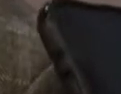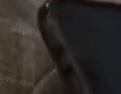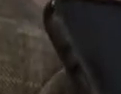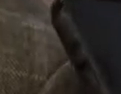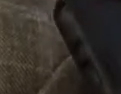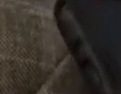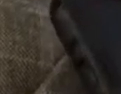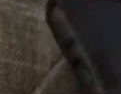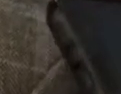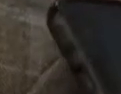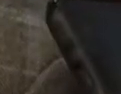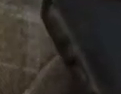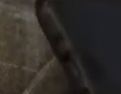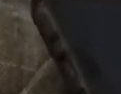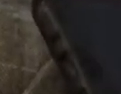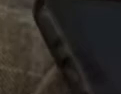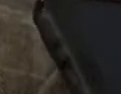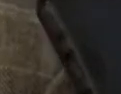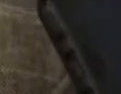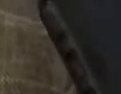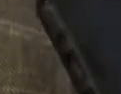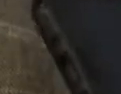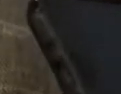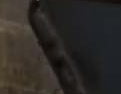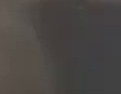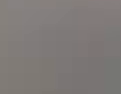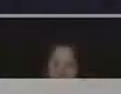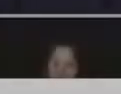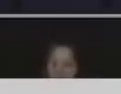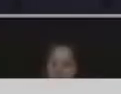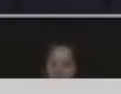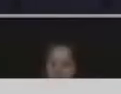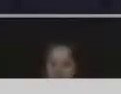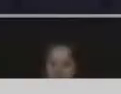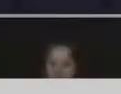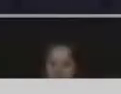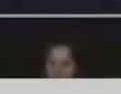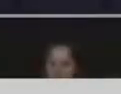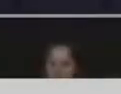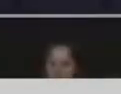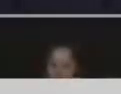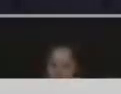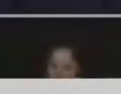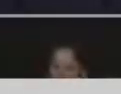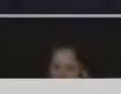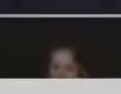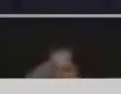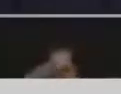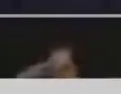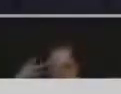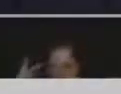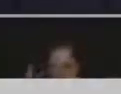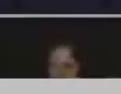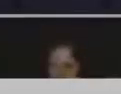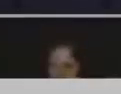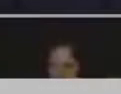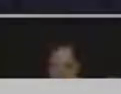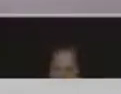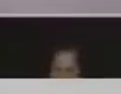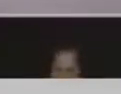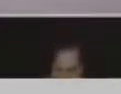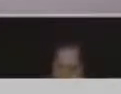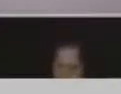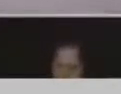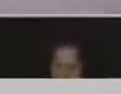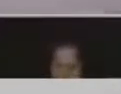o la zona metropolitana pero no hay no hay tema y es simple con relación a la postura de andrés manuel lópez obrador en torno a la no persecución